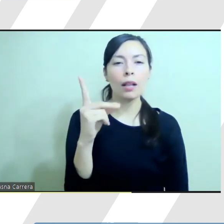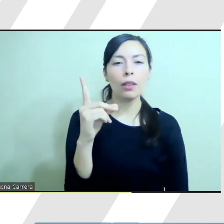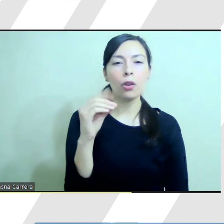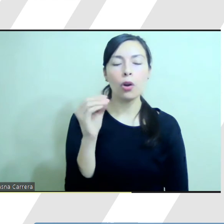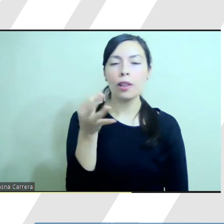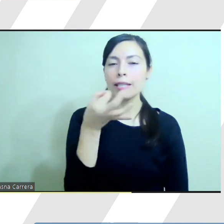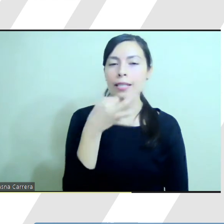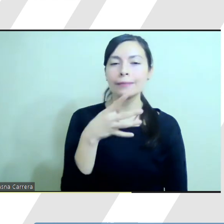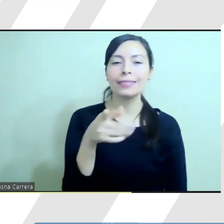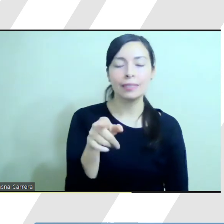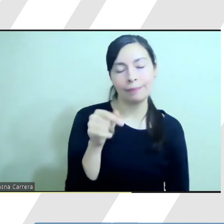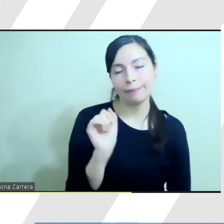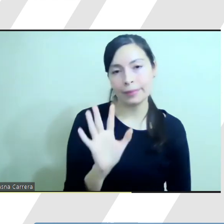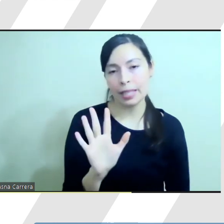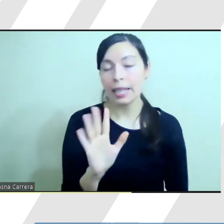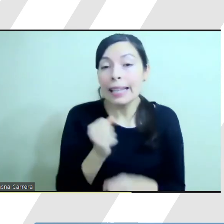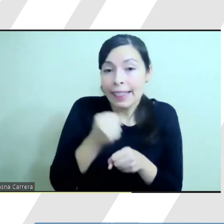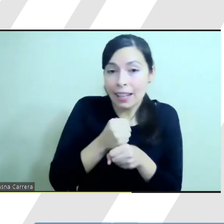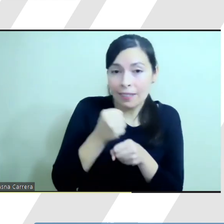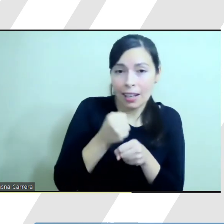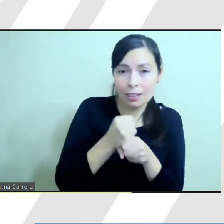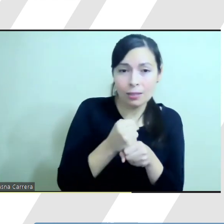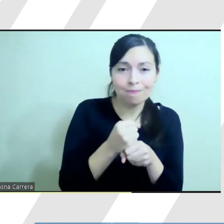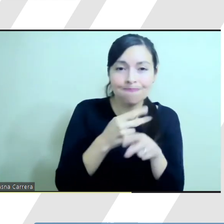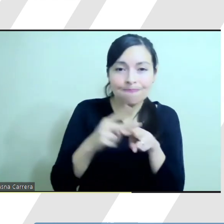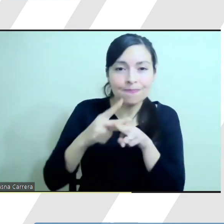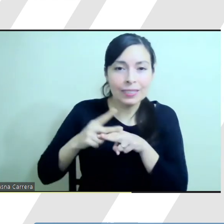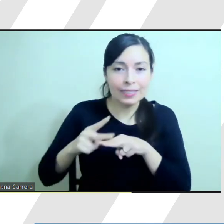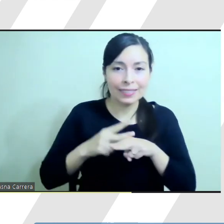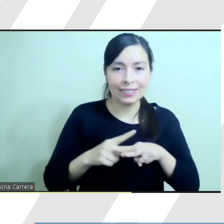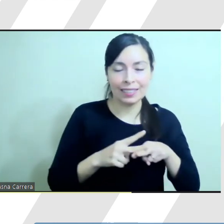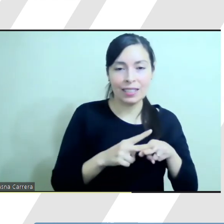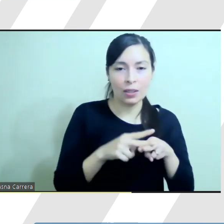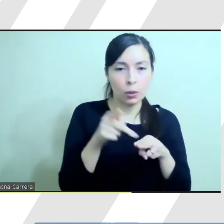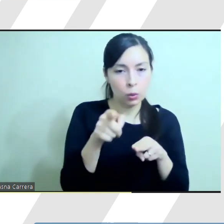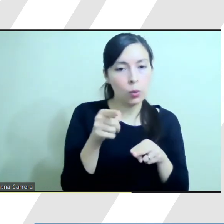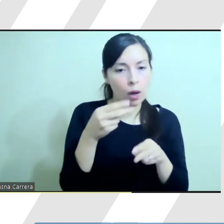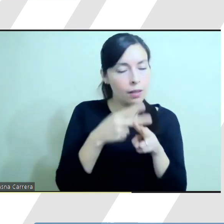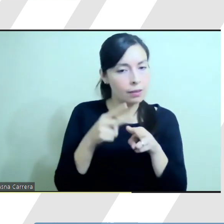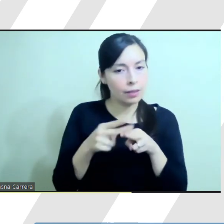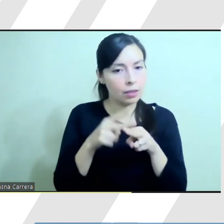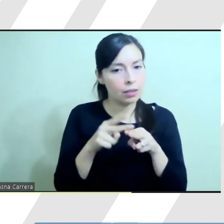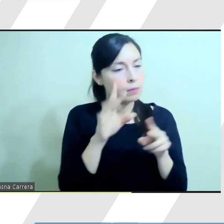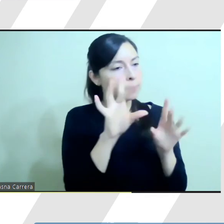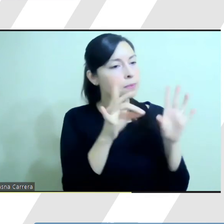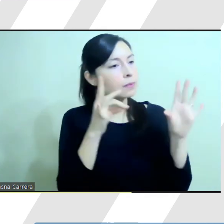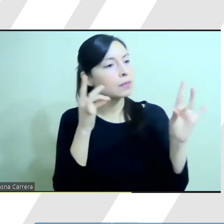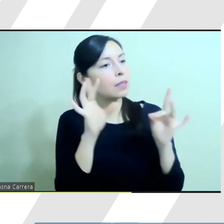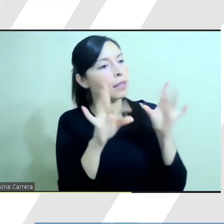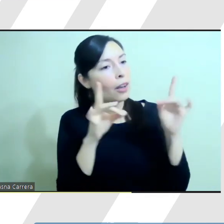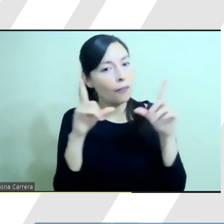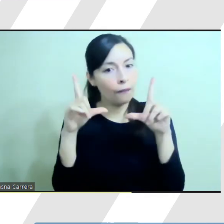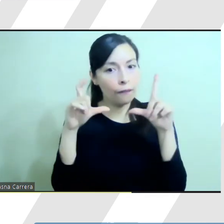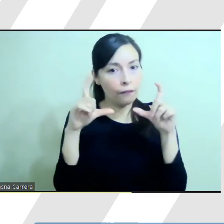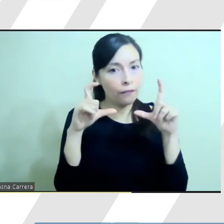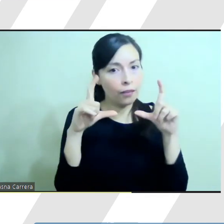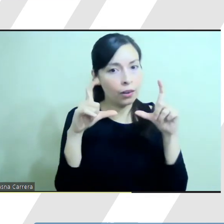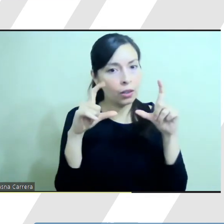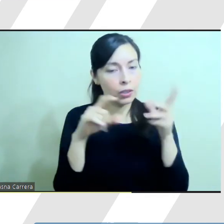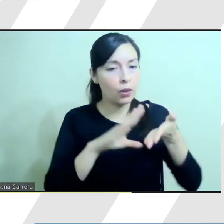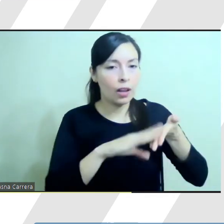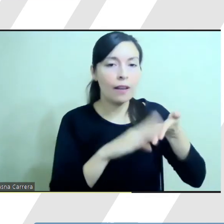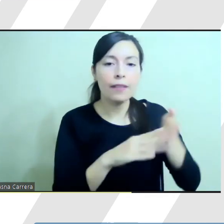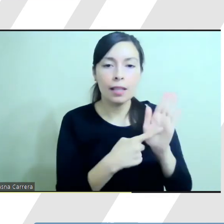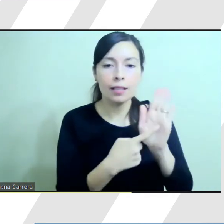está haciendo, bueno, que lo empezaste a hacer para saber cosas y querías traer algunas fotos evidenciando ciertos estados